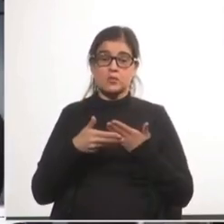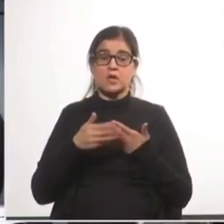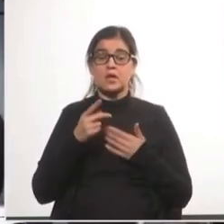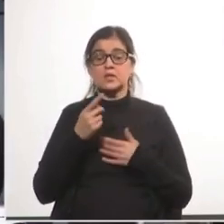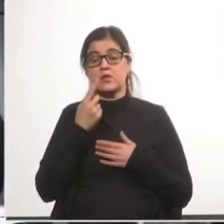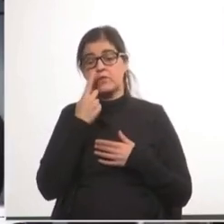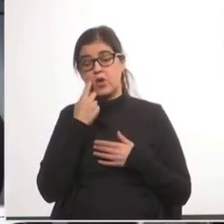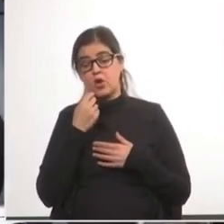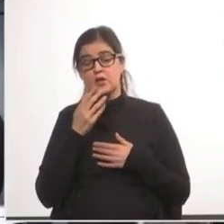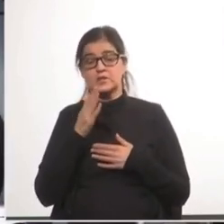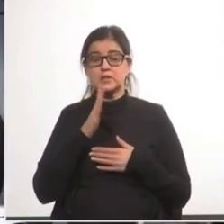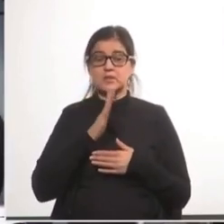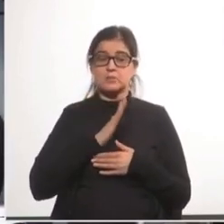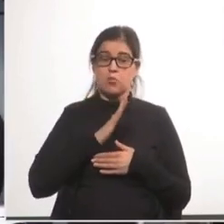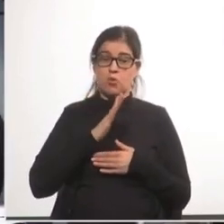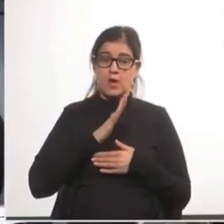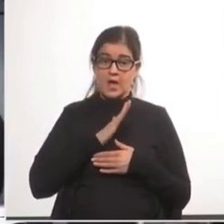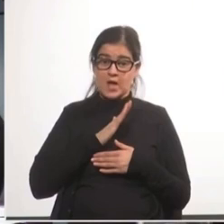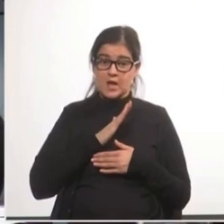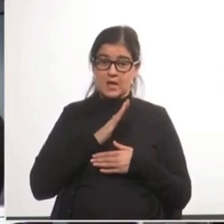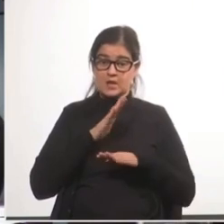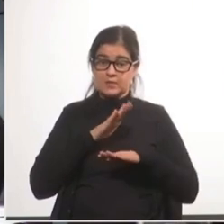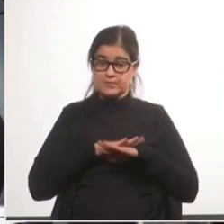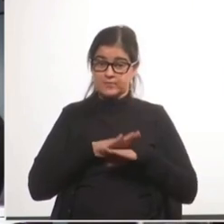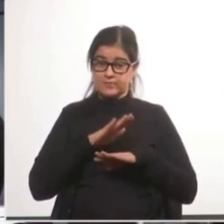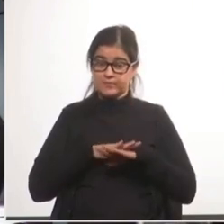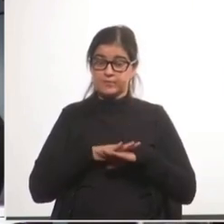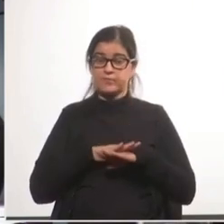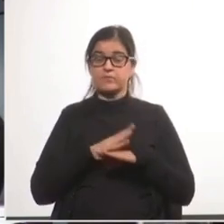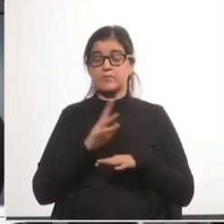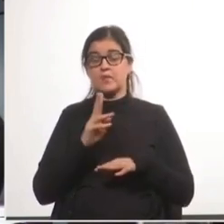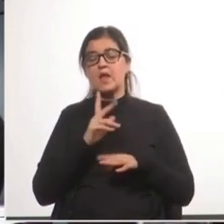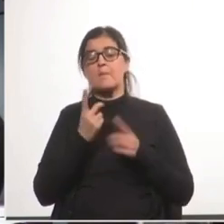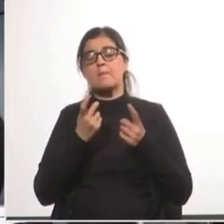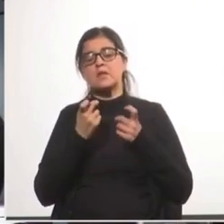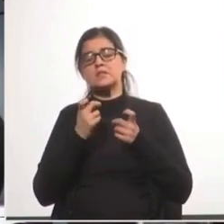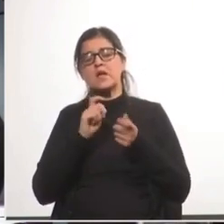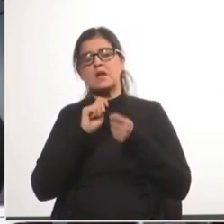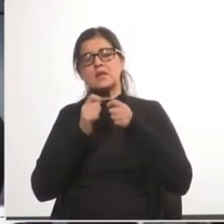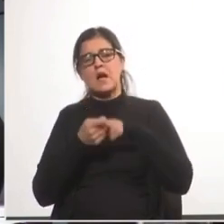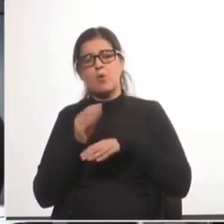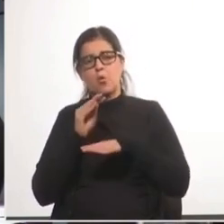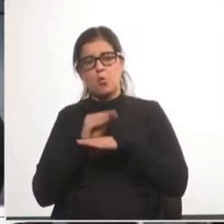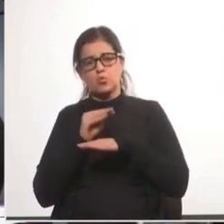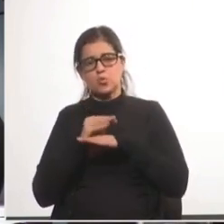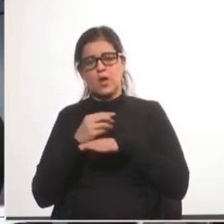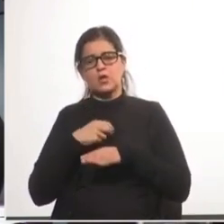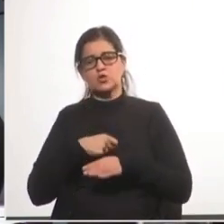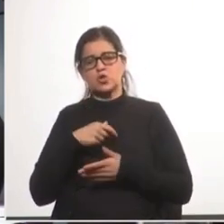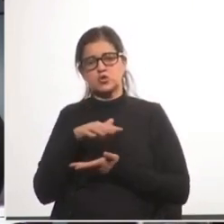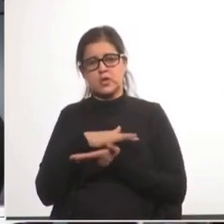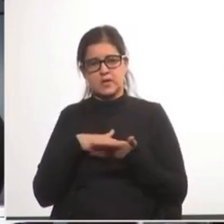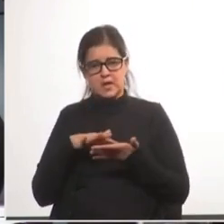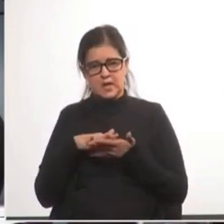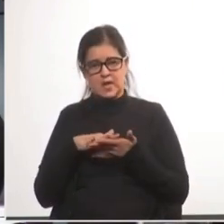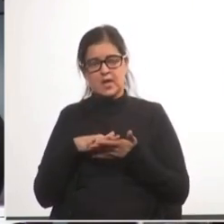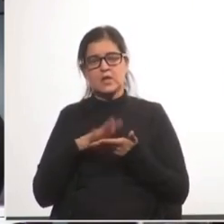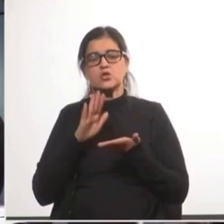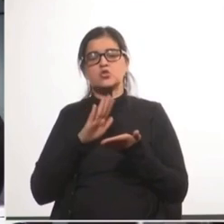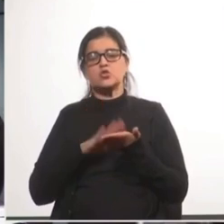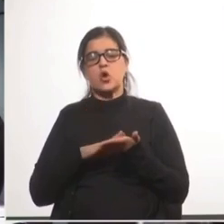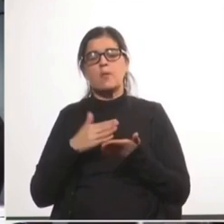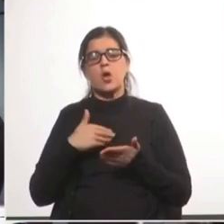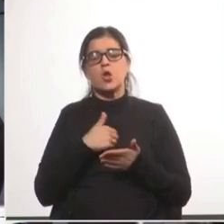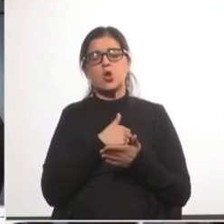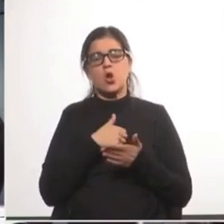entre varones y mujeres requiere cambios culturales en nuestra sociedad. respecto a los